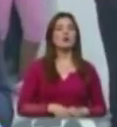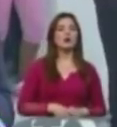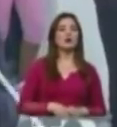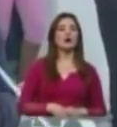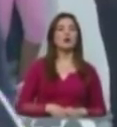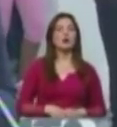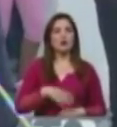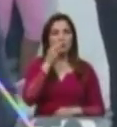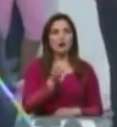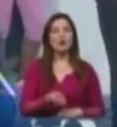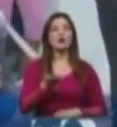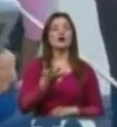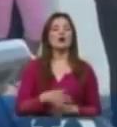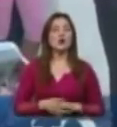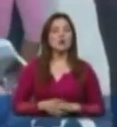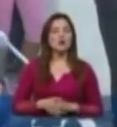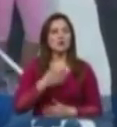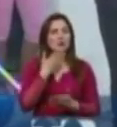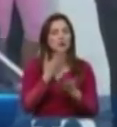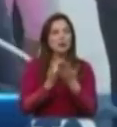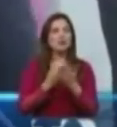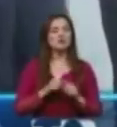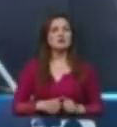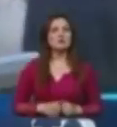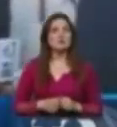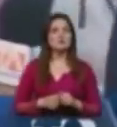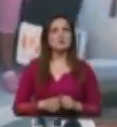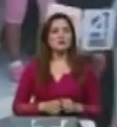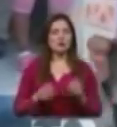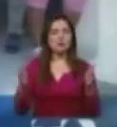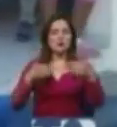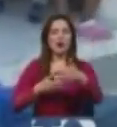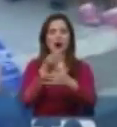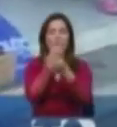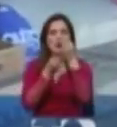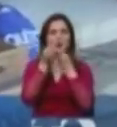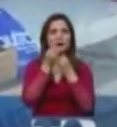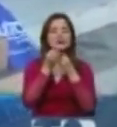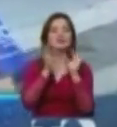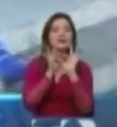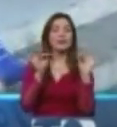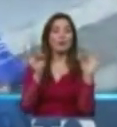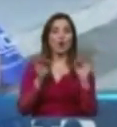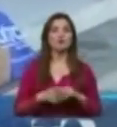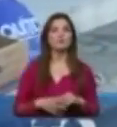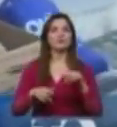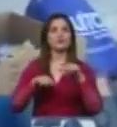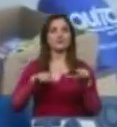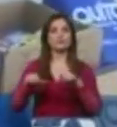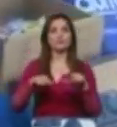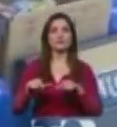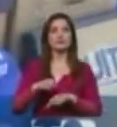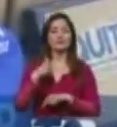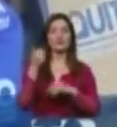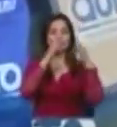Muchísimas gracias. Como les comentaba, en este momento llegaron ya los kits alimenticios y de aseo, porque en estos lugares, a diferencia